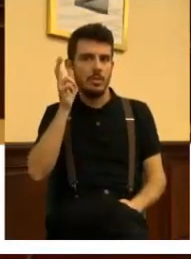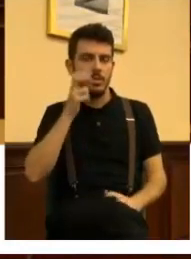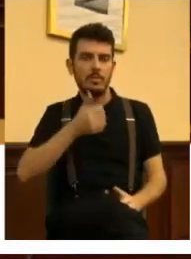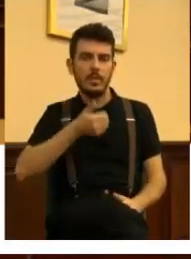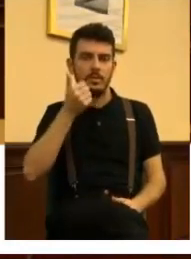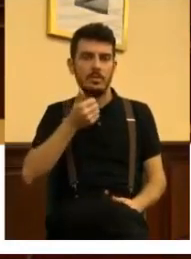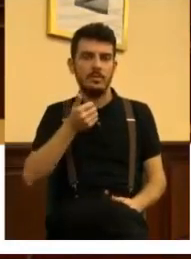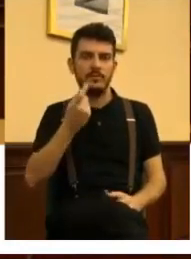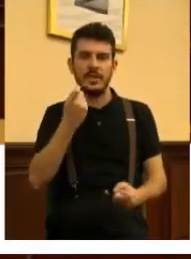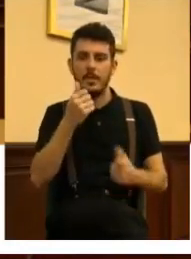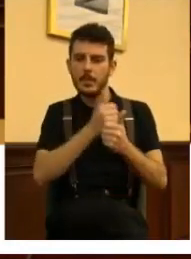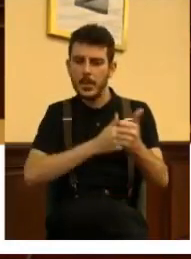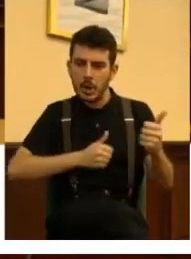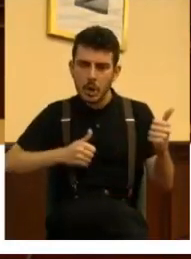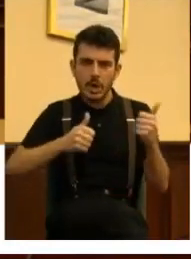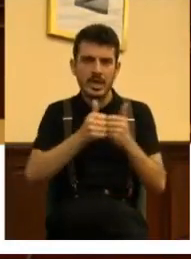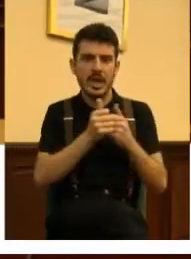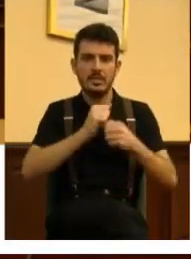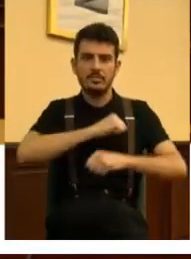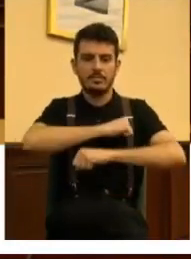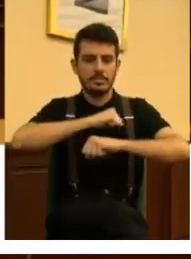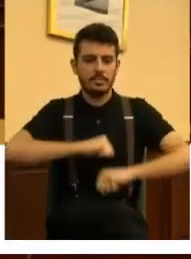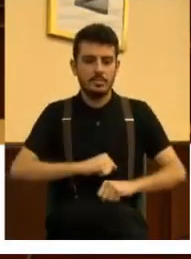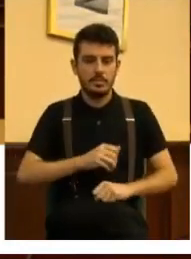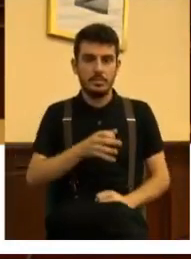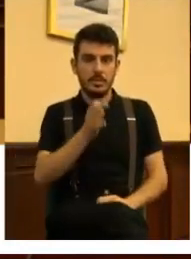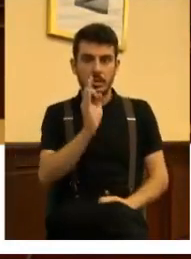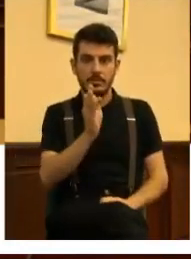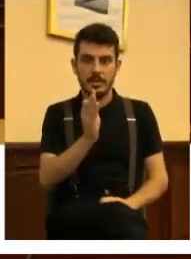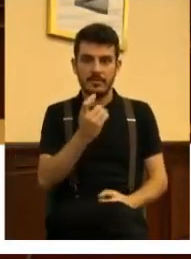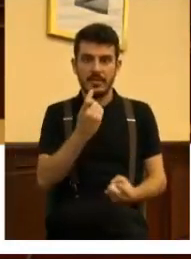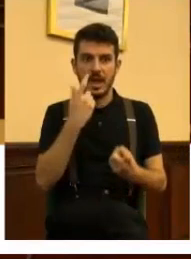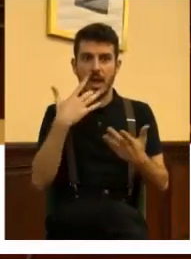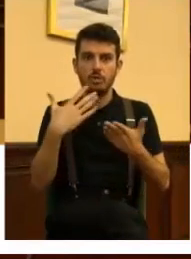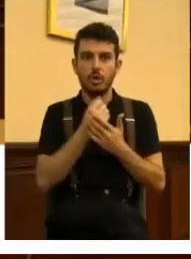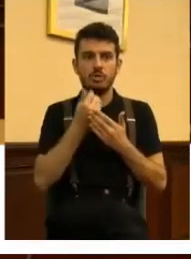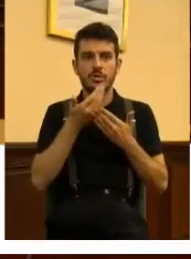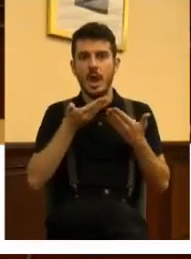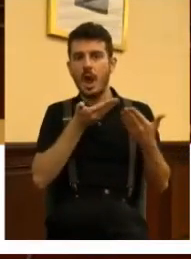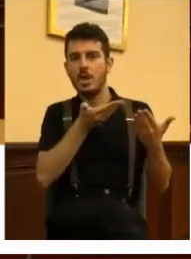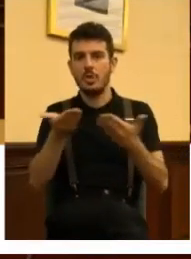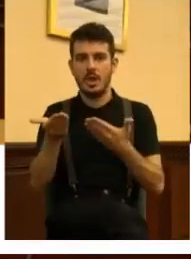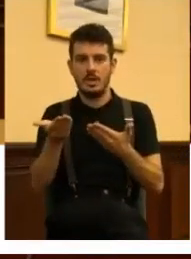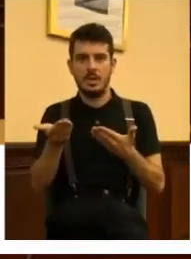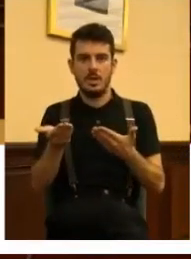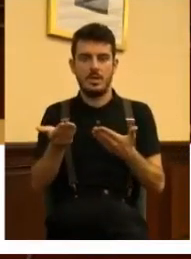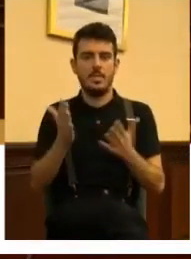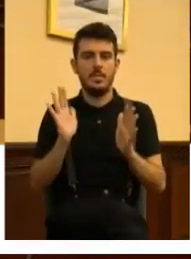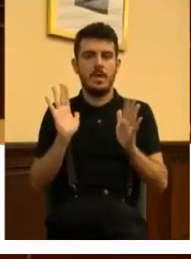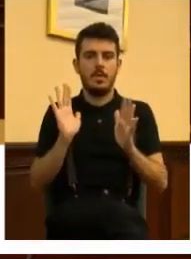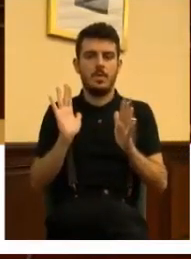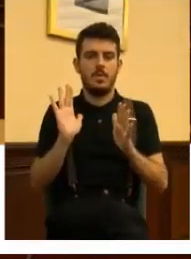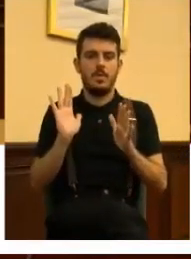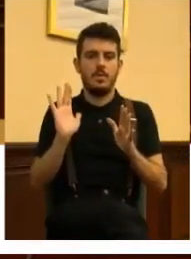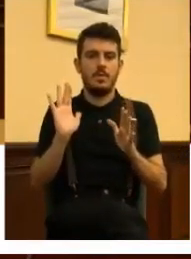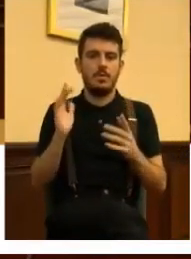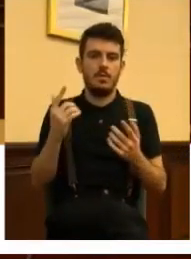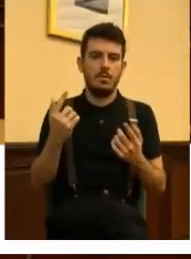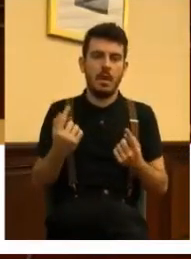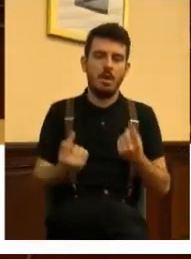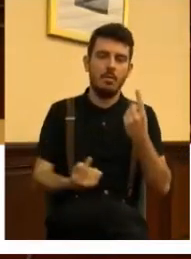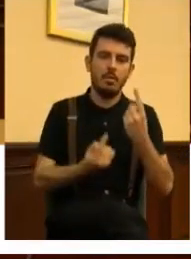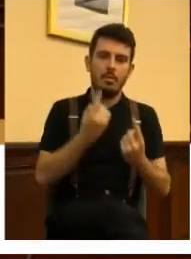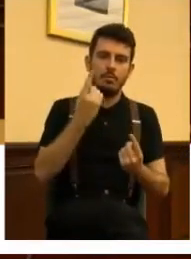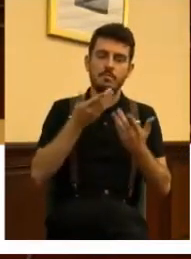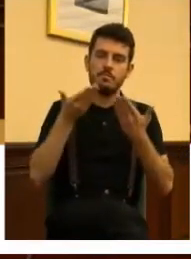establecer prioridades. Y es verdad que hay que ayudar a todos, pero hay que ayudar más